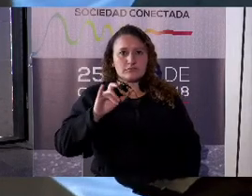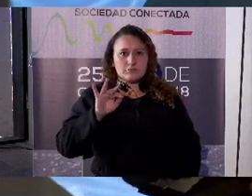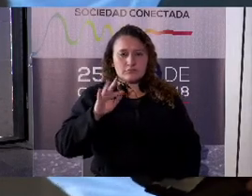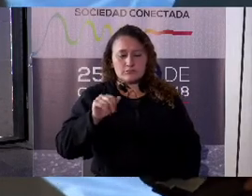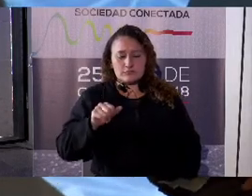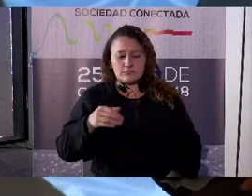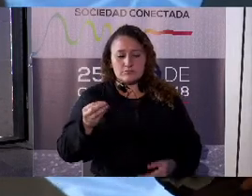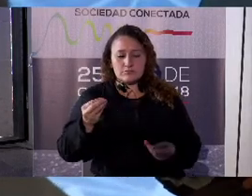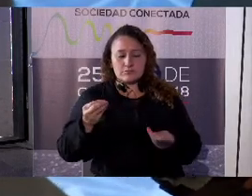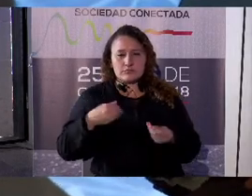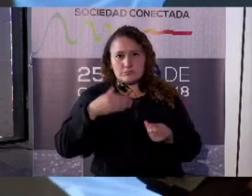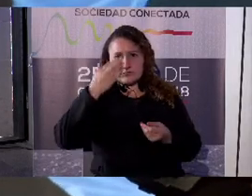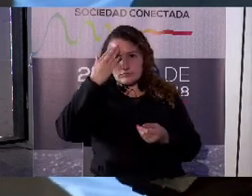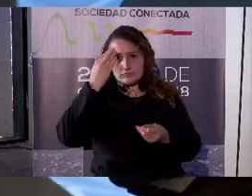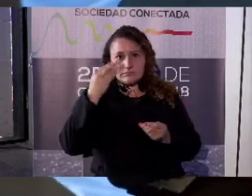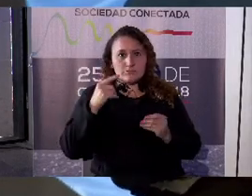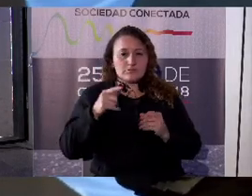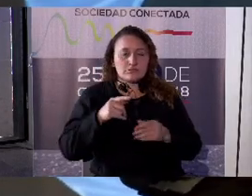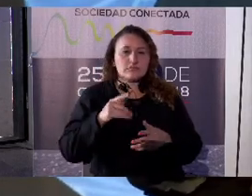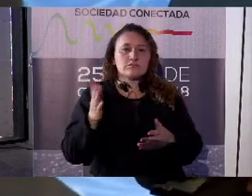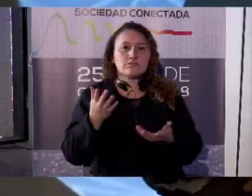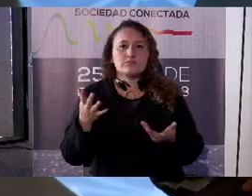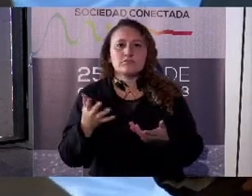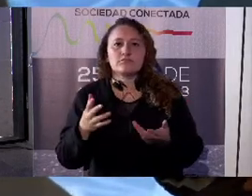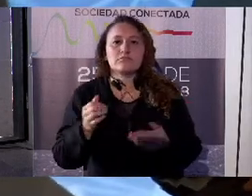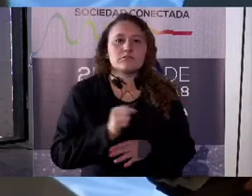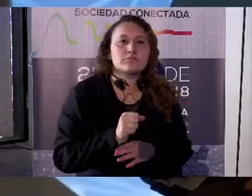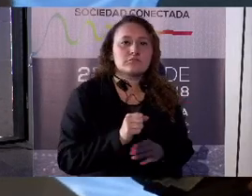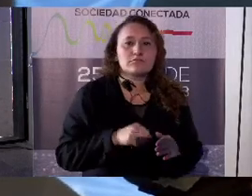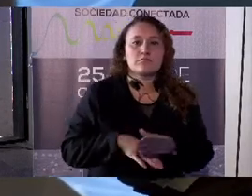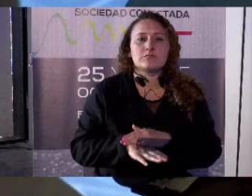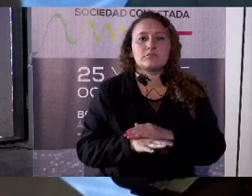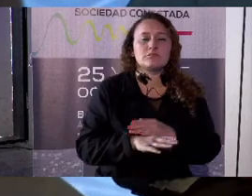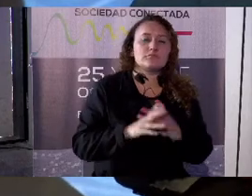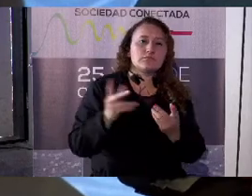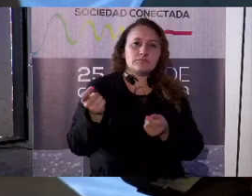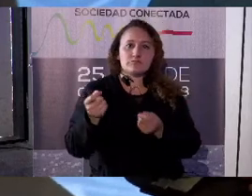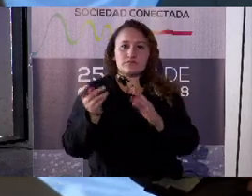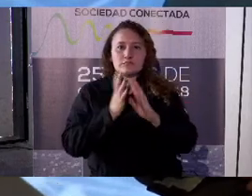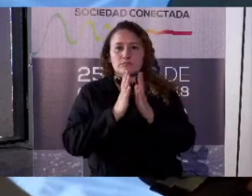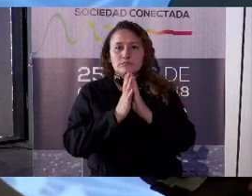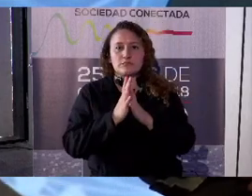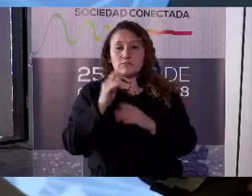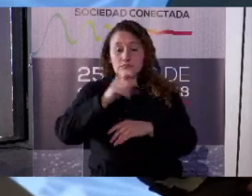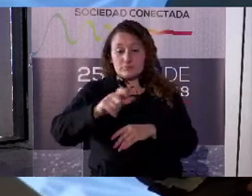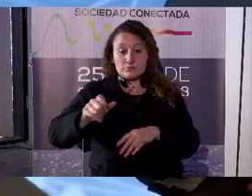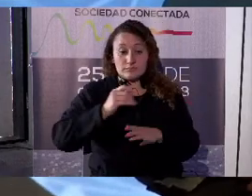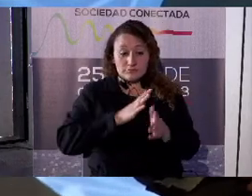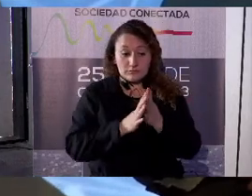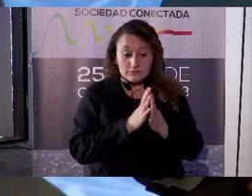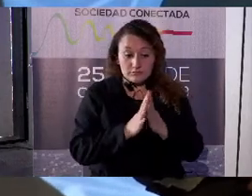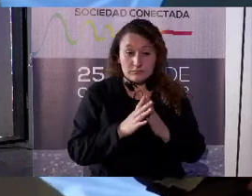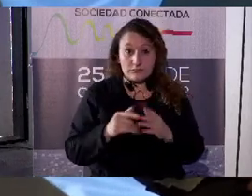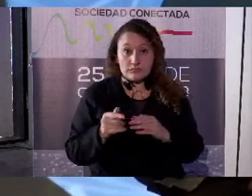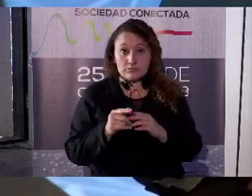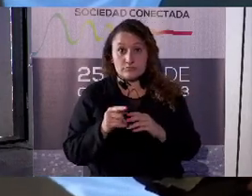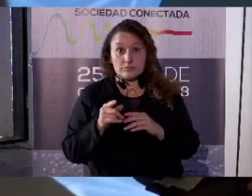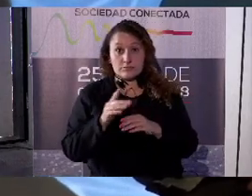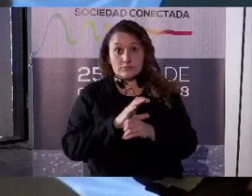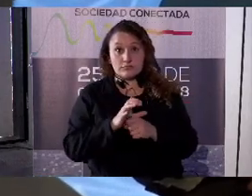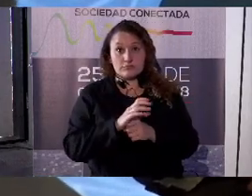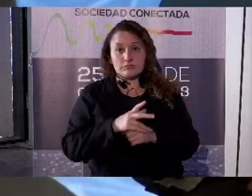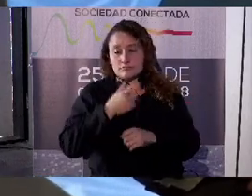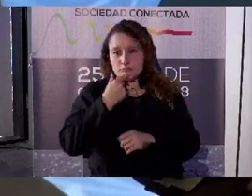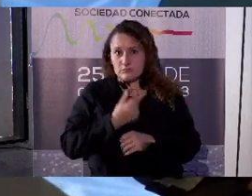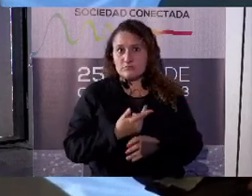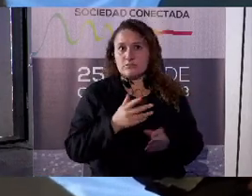estado de ocupación de los estacionamientos públicos cerca del centro y a la gente que va a ingresar al centro de la ciudad Se le anuncia si va a